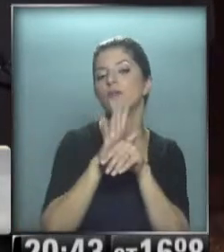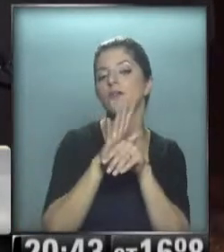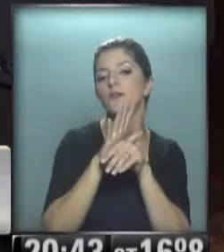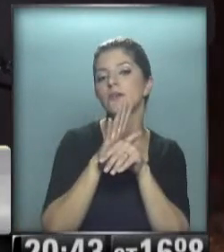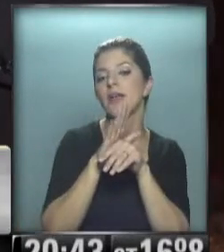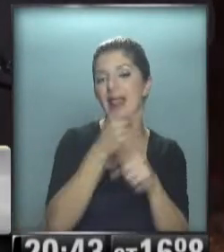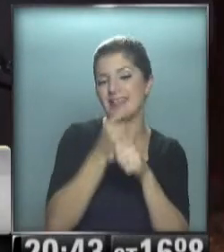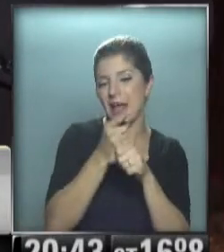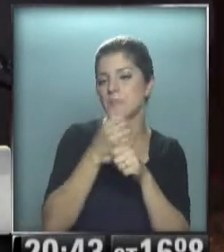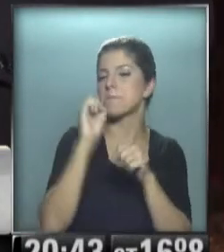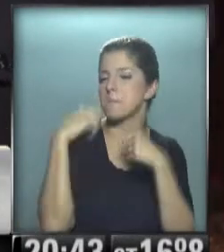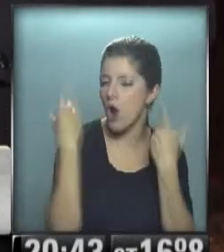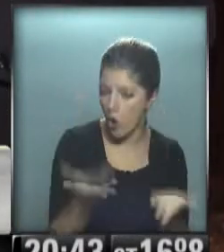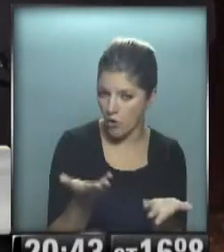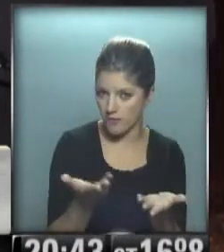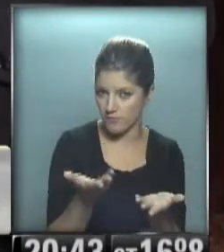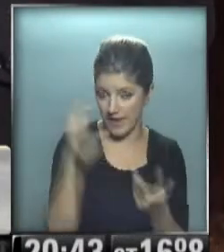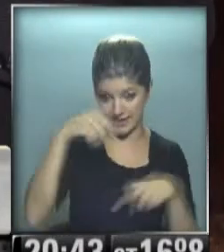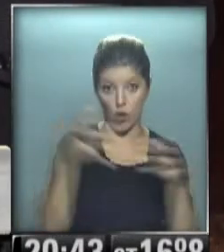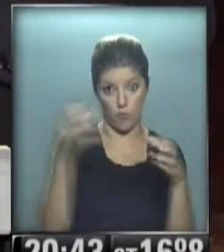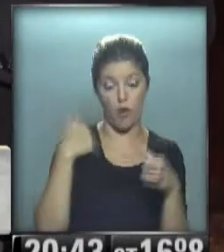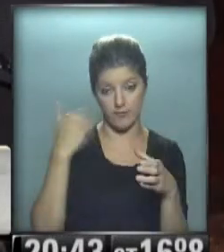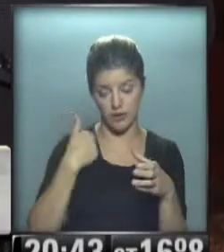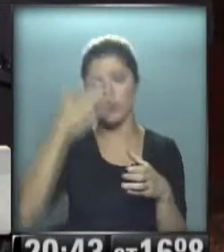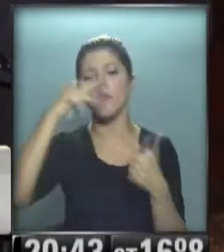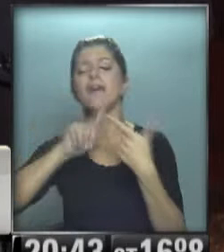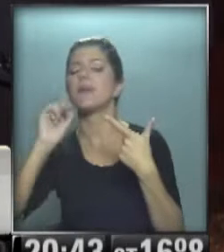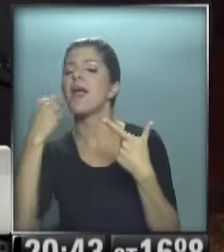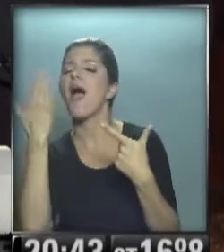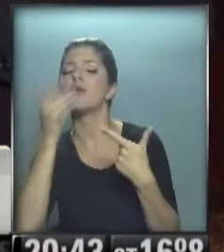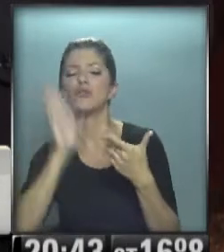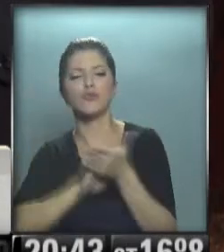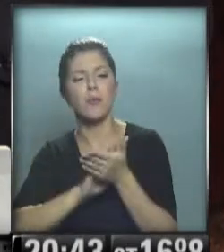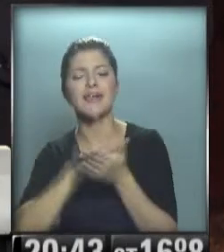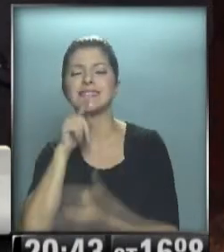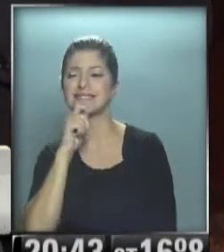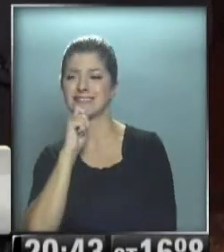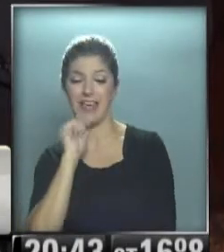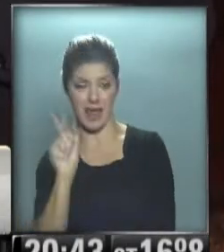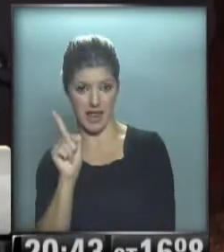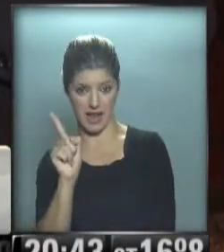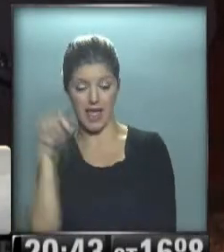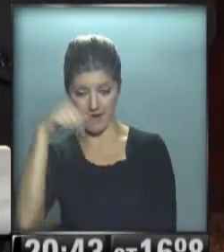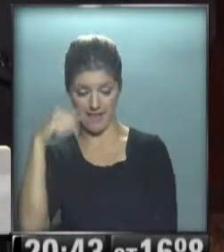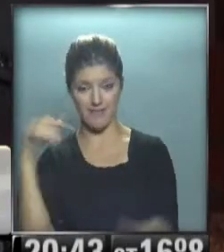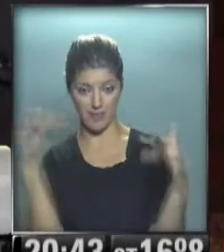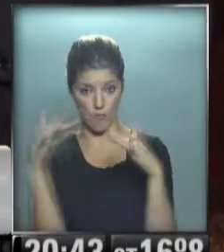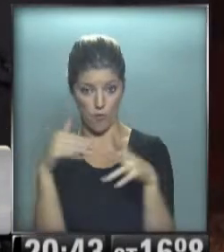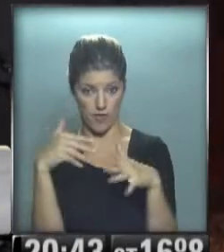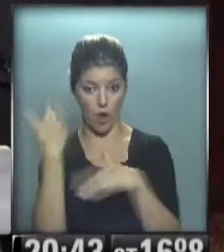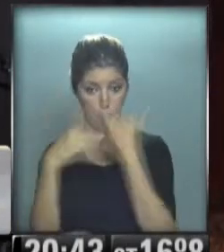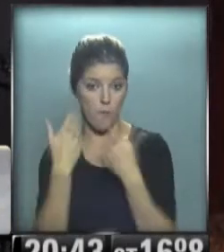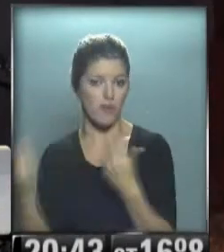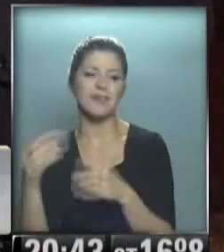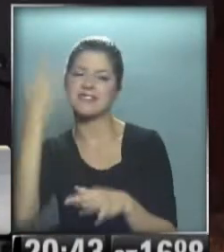el mejor ataque exactamente, mejor ataque. Seleccionado por un lado, y después dijo también que si él hubiera jugado en esta época, seguramente